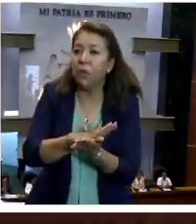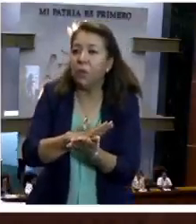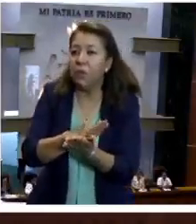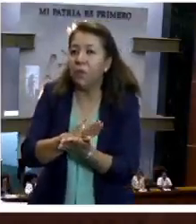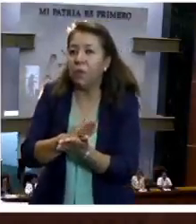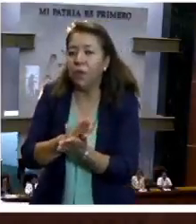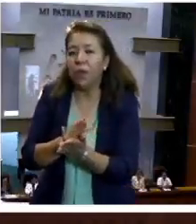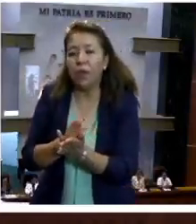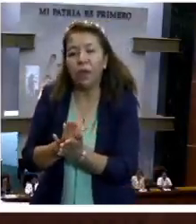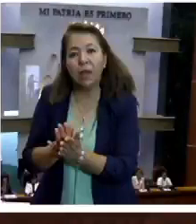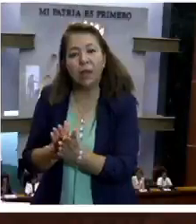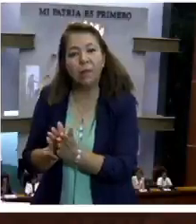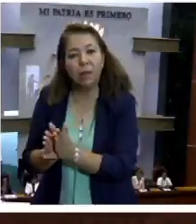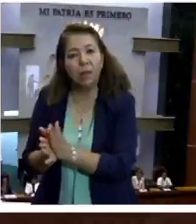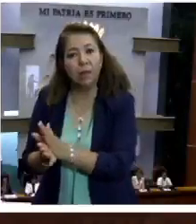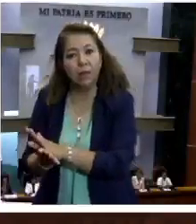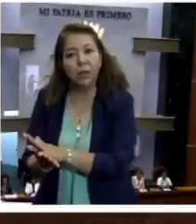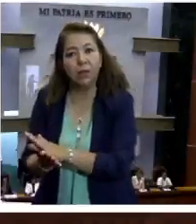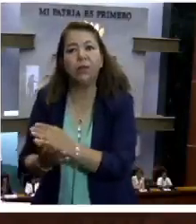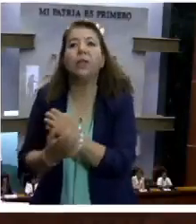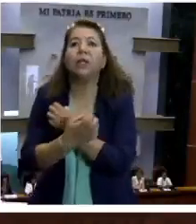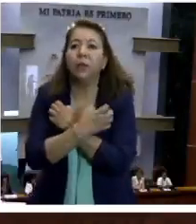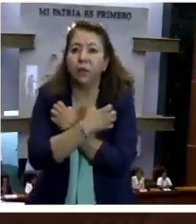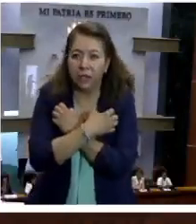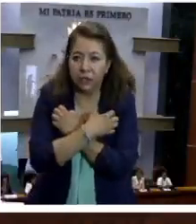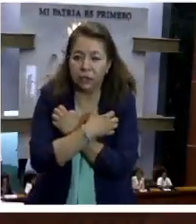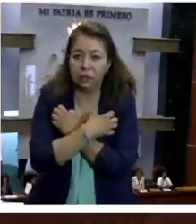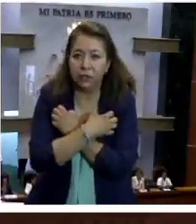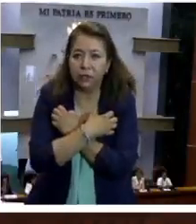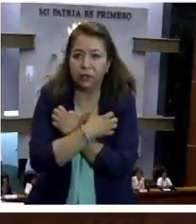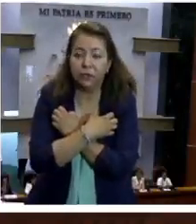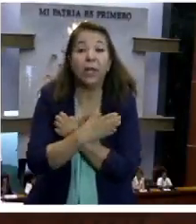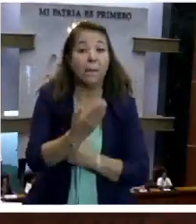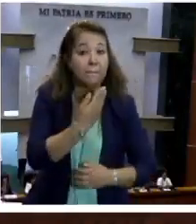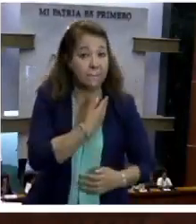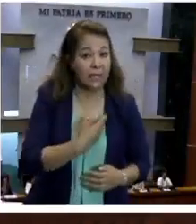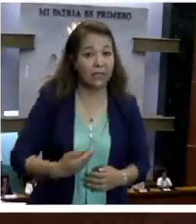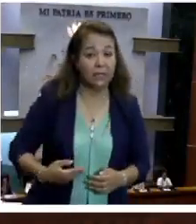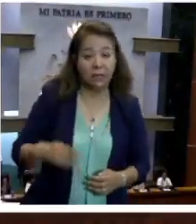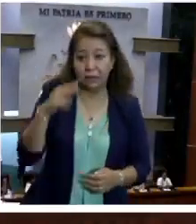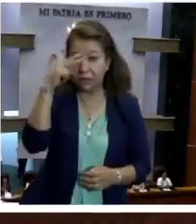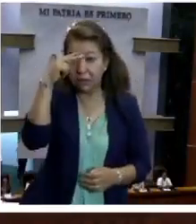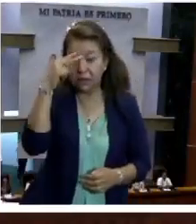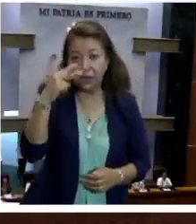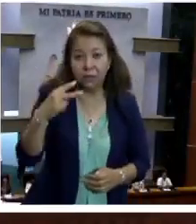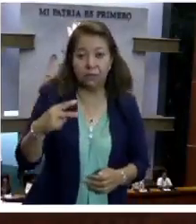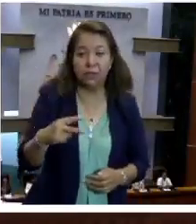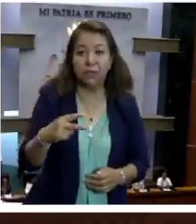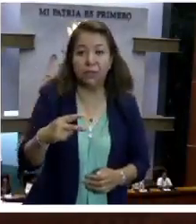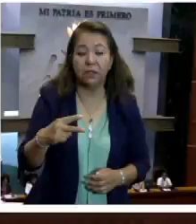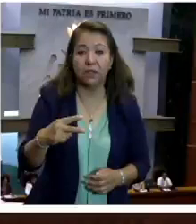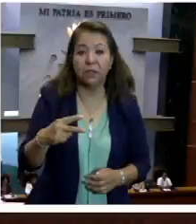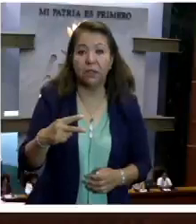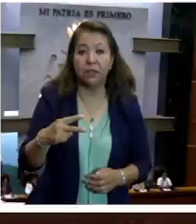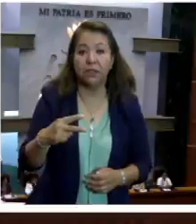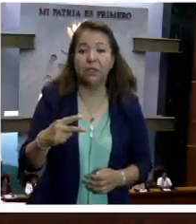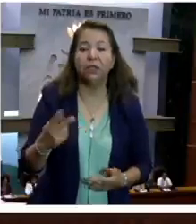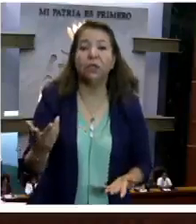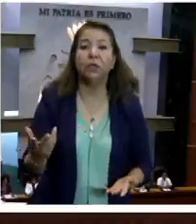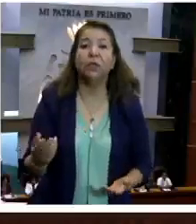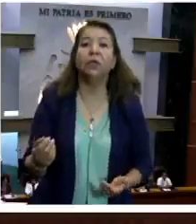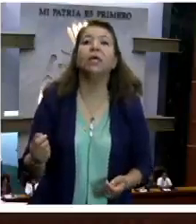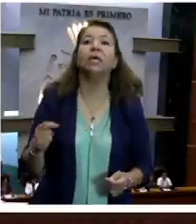el presidente de la República, licenciado Andrés Manuel López Obrador, Y aquí en el estado de Guerrero,